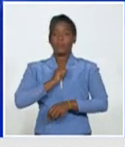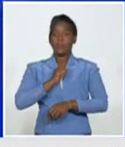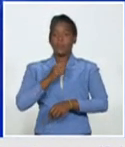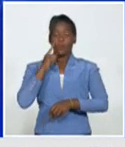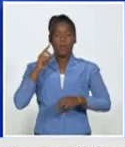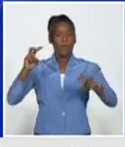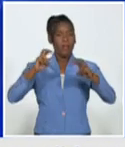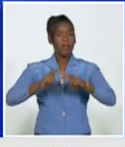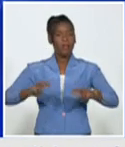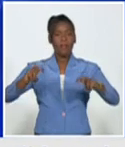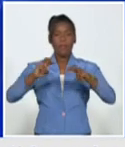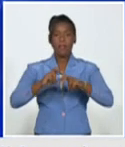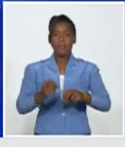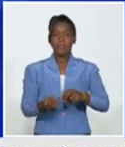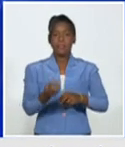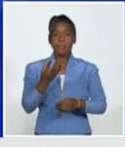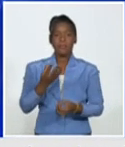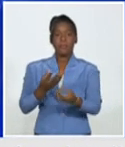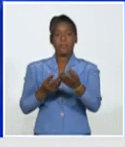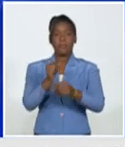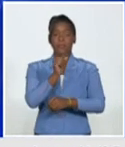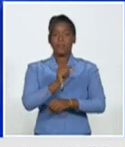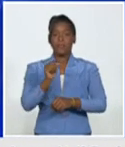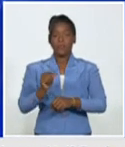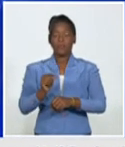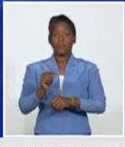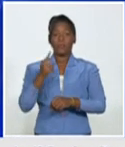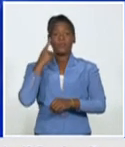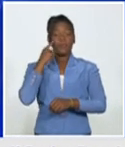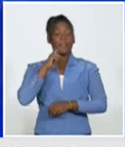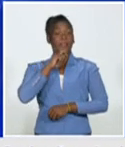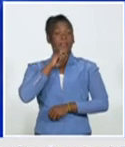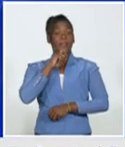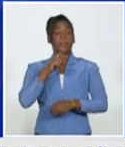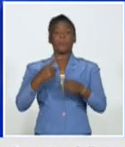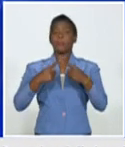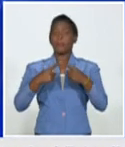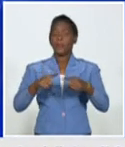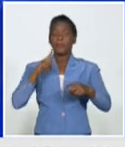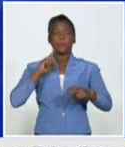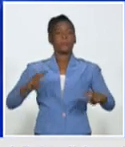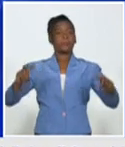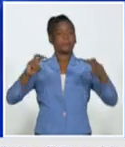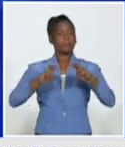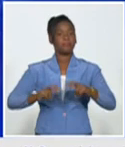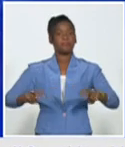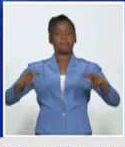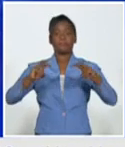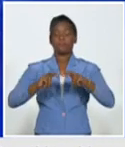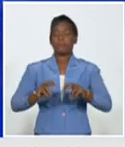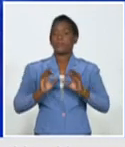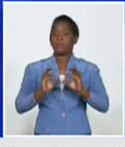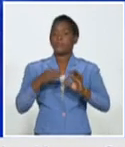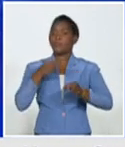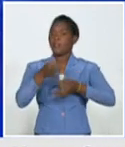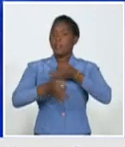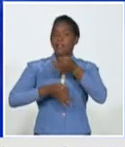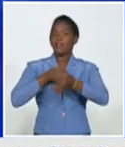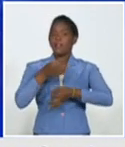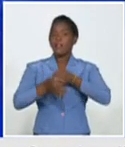logra controlarse en el mundo, y como también se ha dicho y se ha explicado, todavía